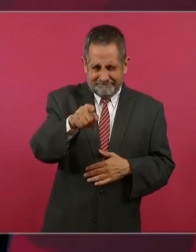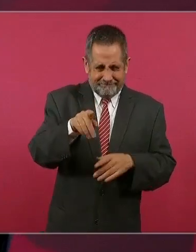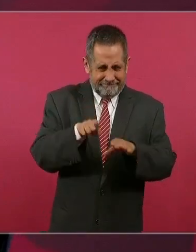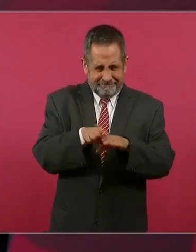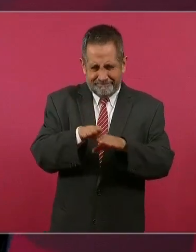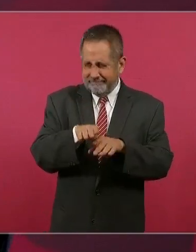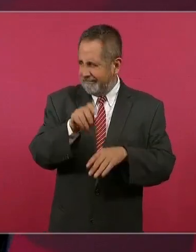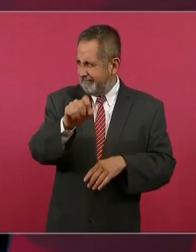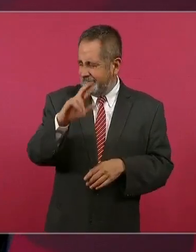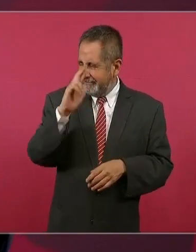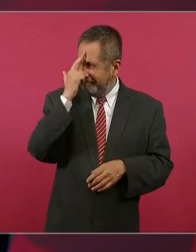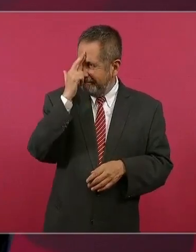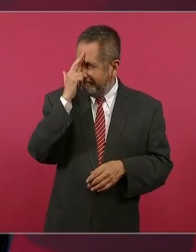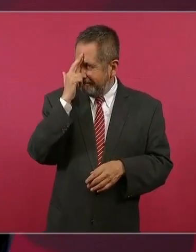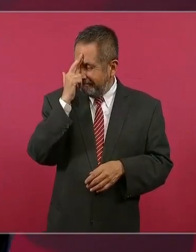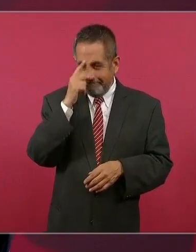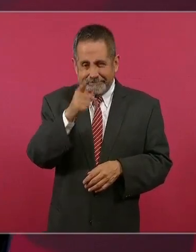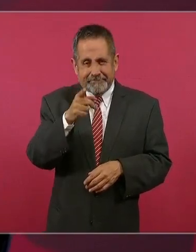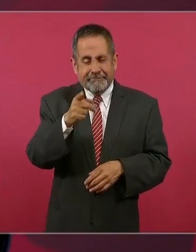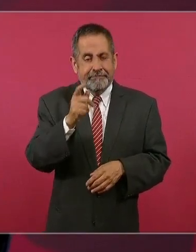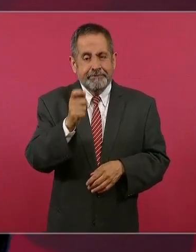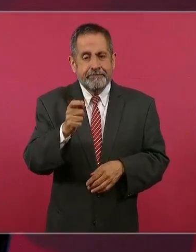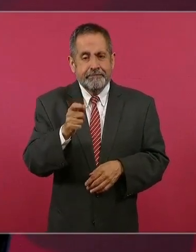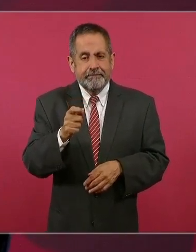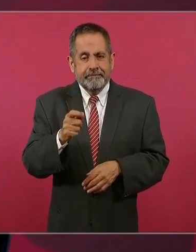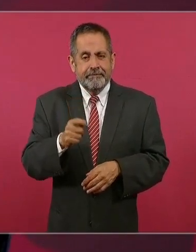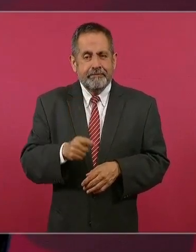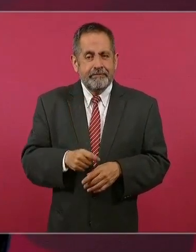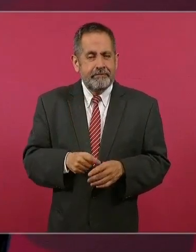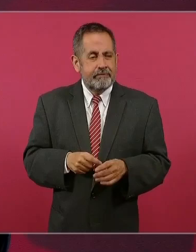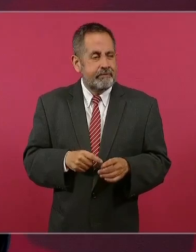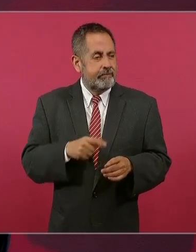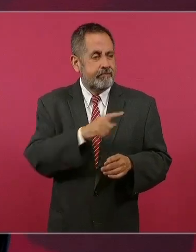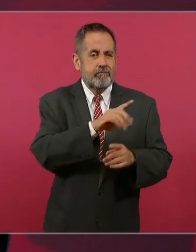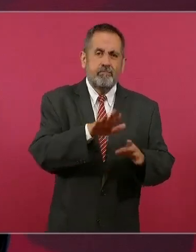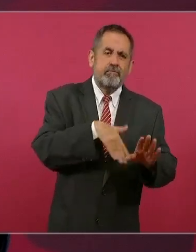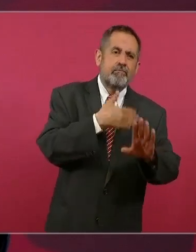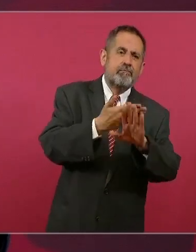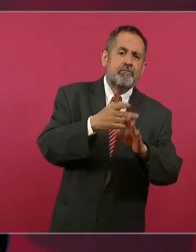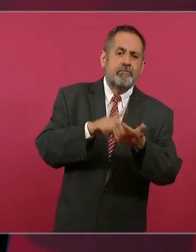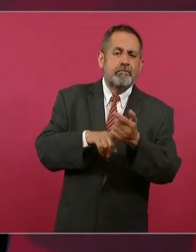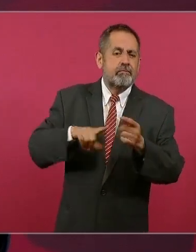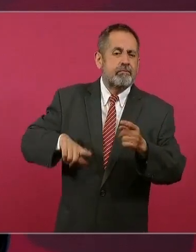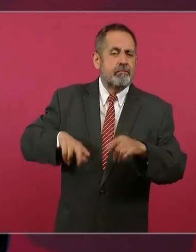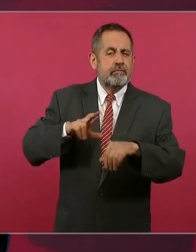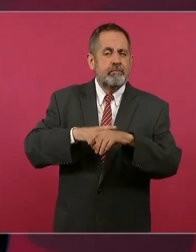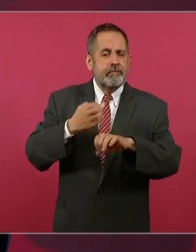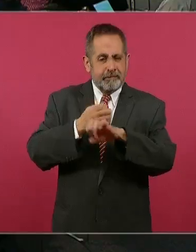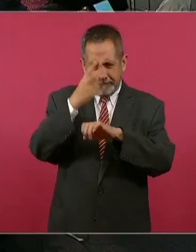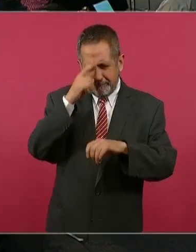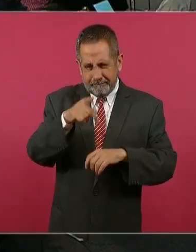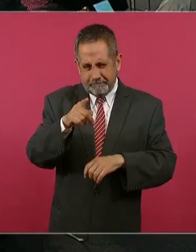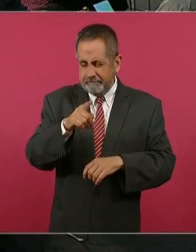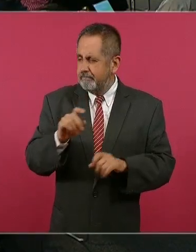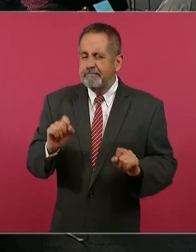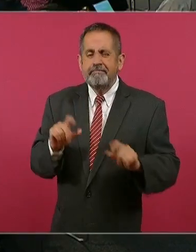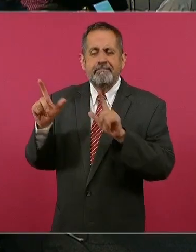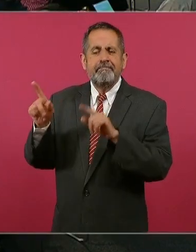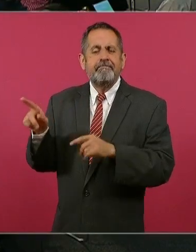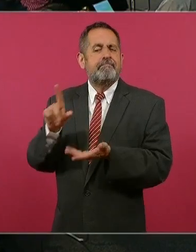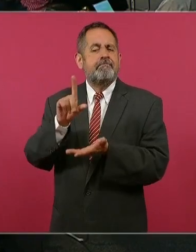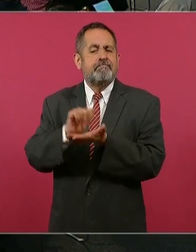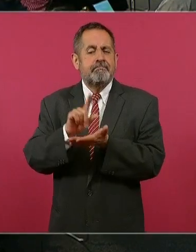hablábamos de lo de el reproche al gobernador del Estado de México, pon un